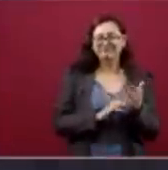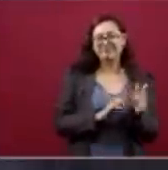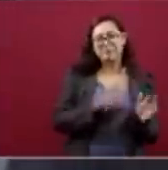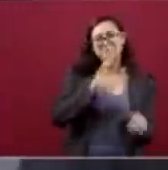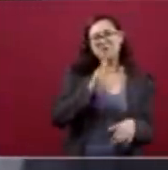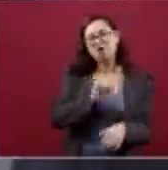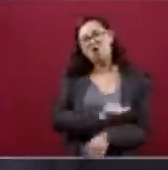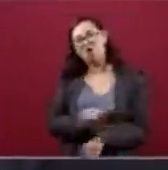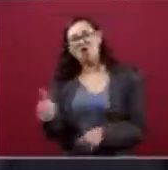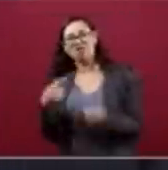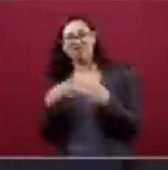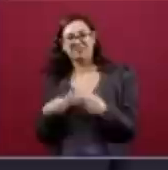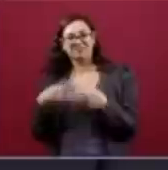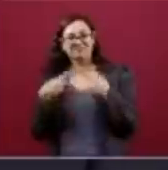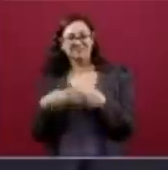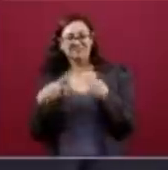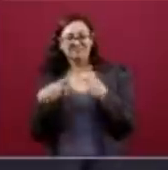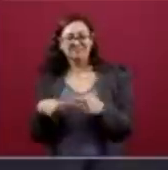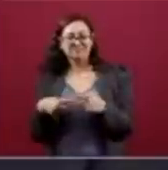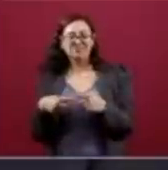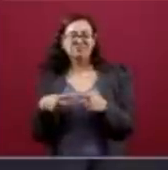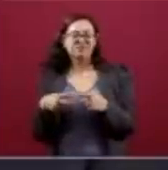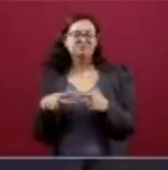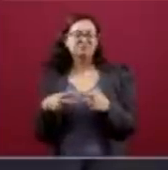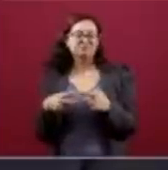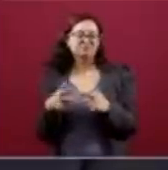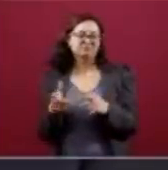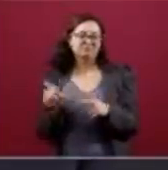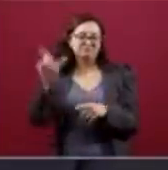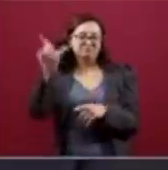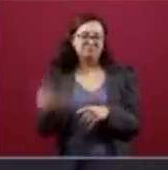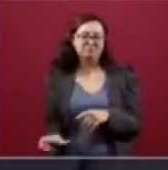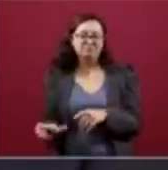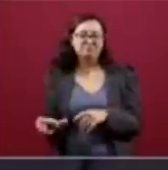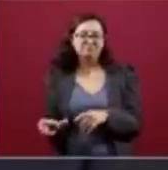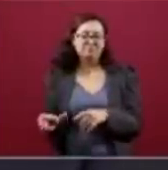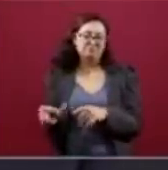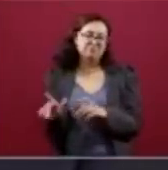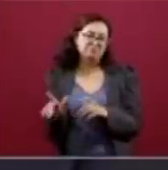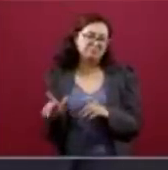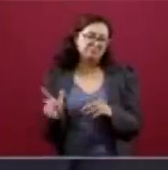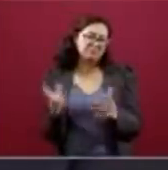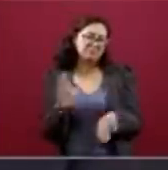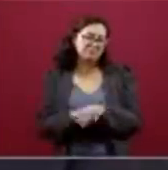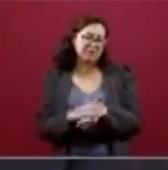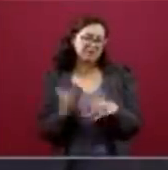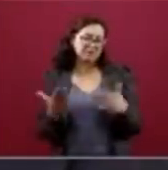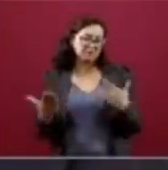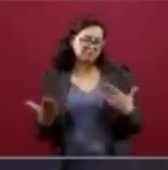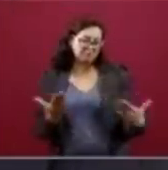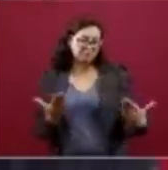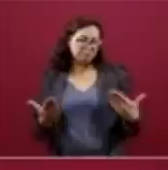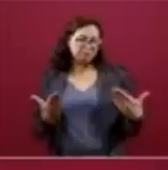salida, una posición moderada